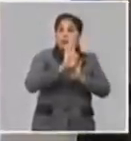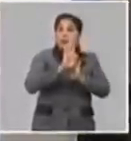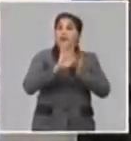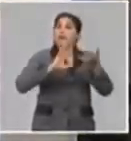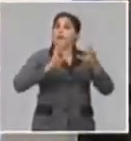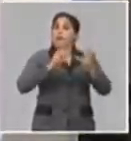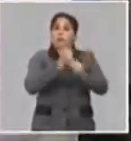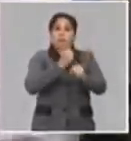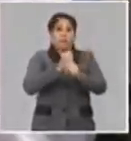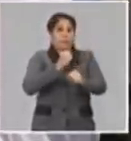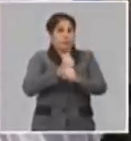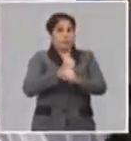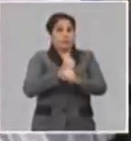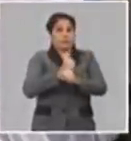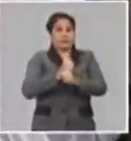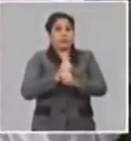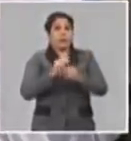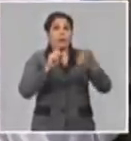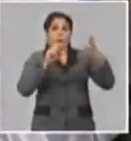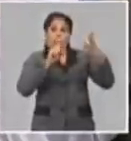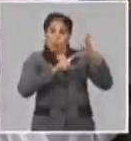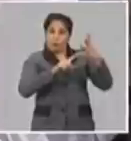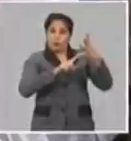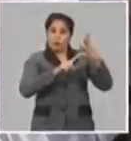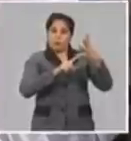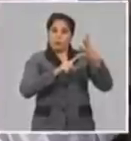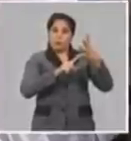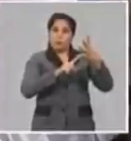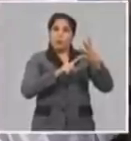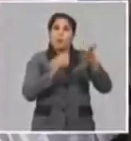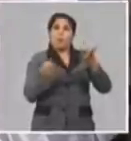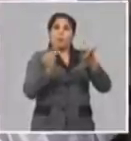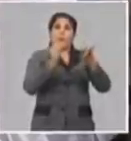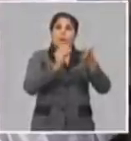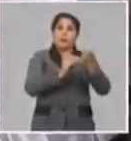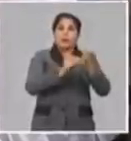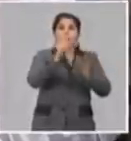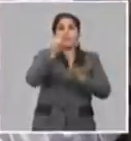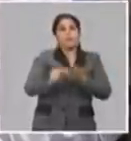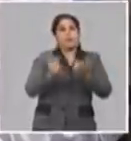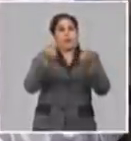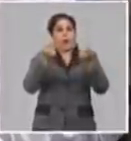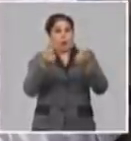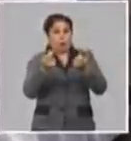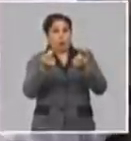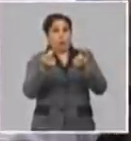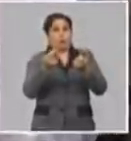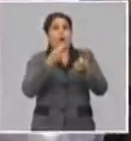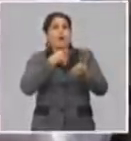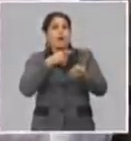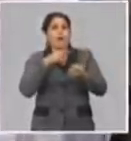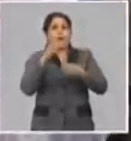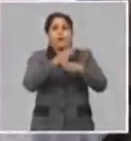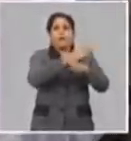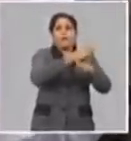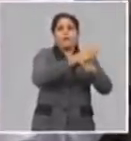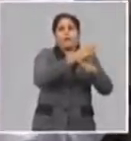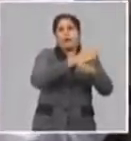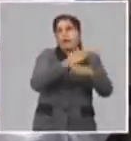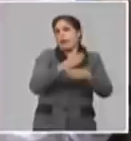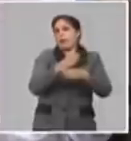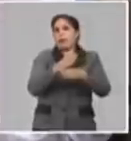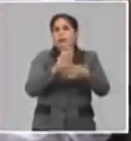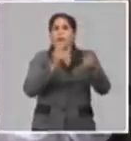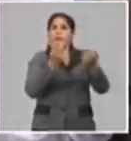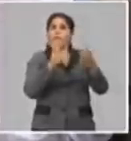diseñando. Cuarto, complementariedad de los actores económicos. Tenemos varios actores económicos